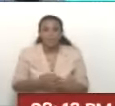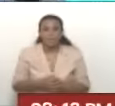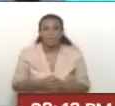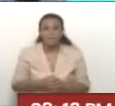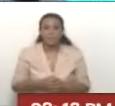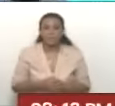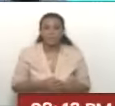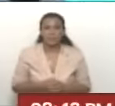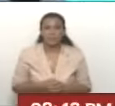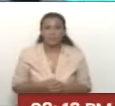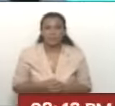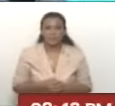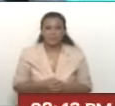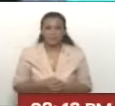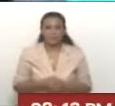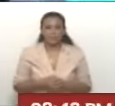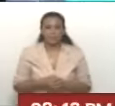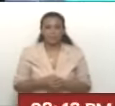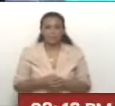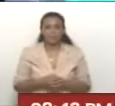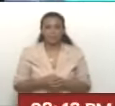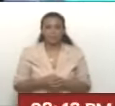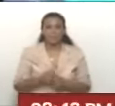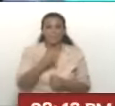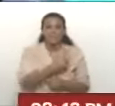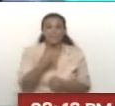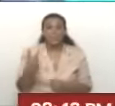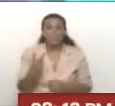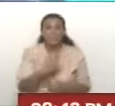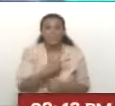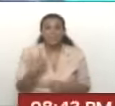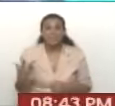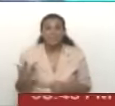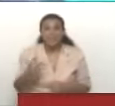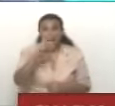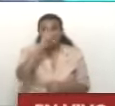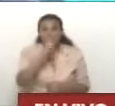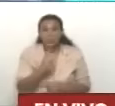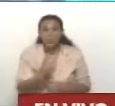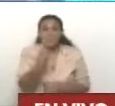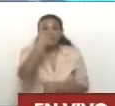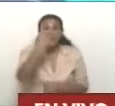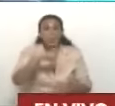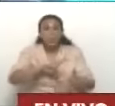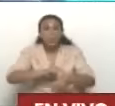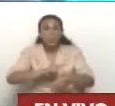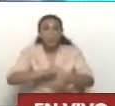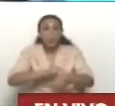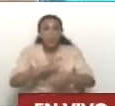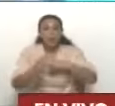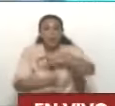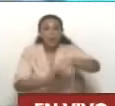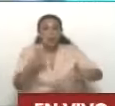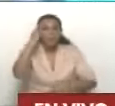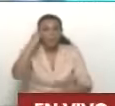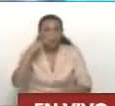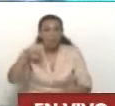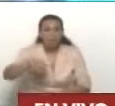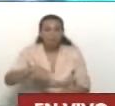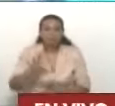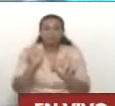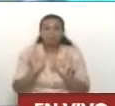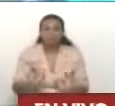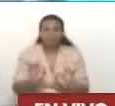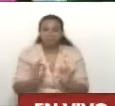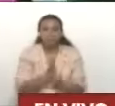19, 20, 21, 22. A los 22, 23 años será una doctora de la República Bolivariana de Venezuela. Si